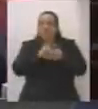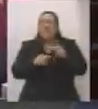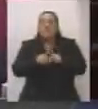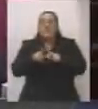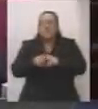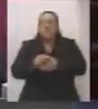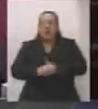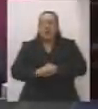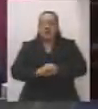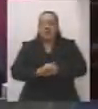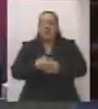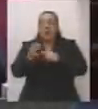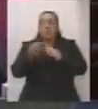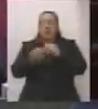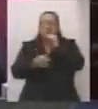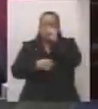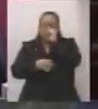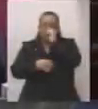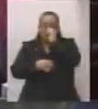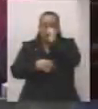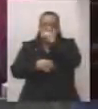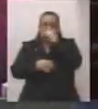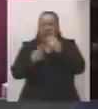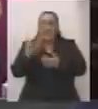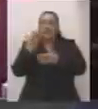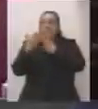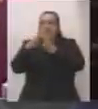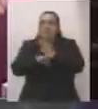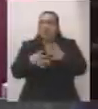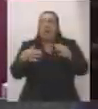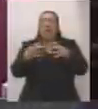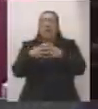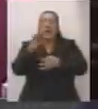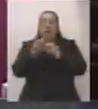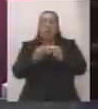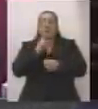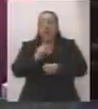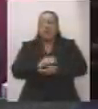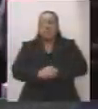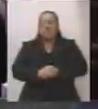una explicación de esa disminución de la desigualdad es